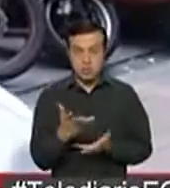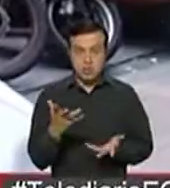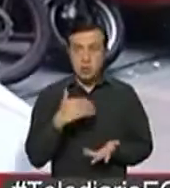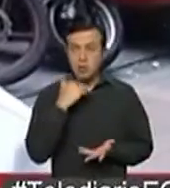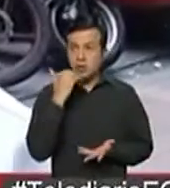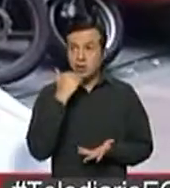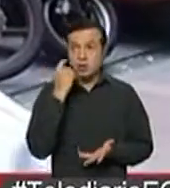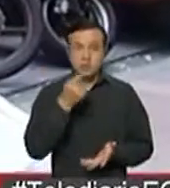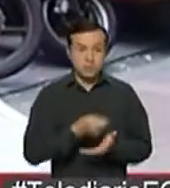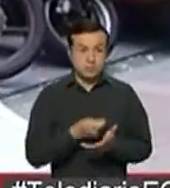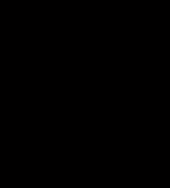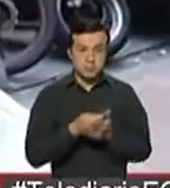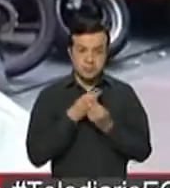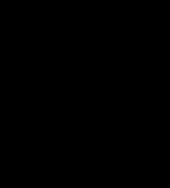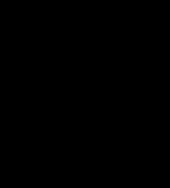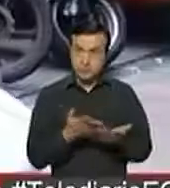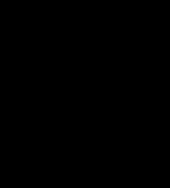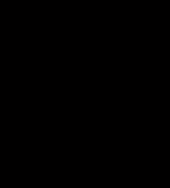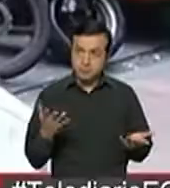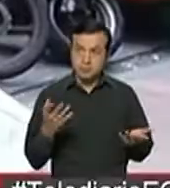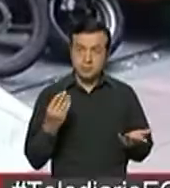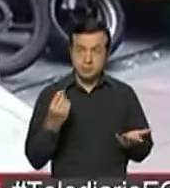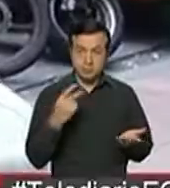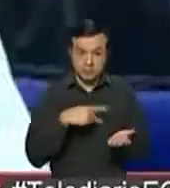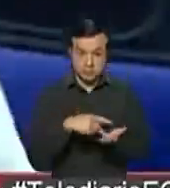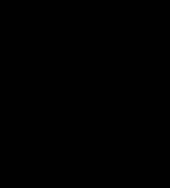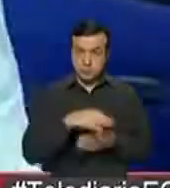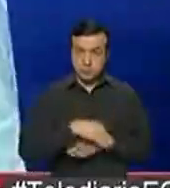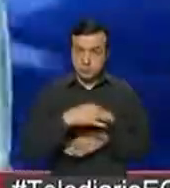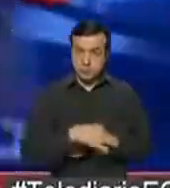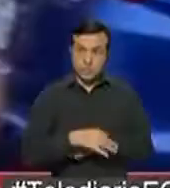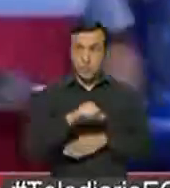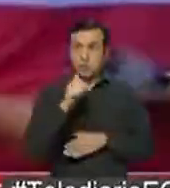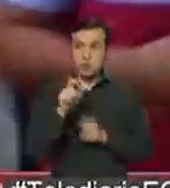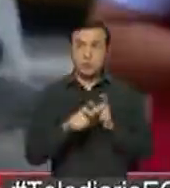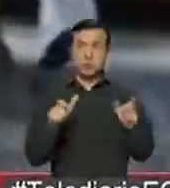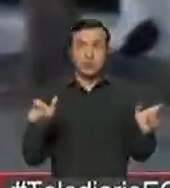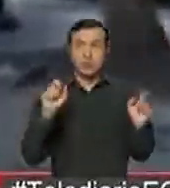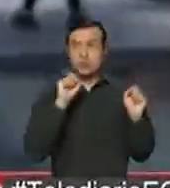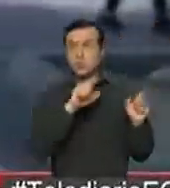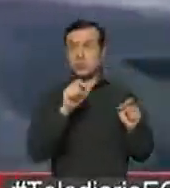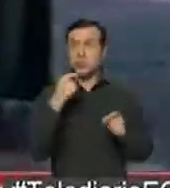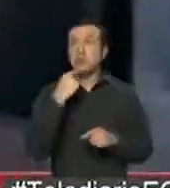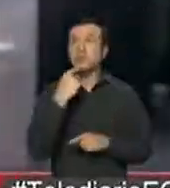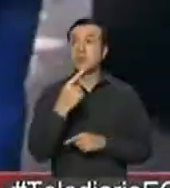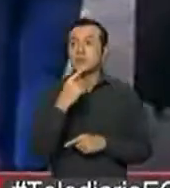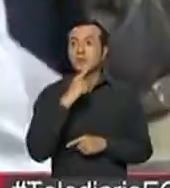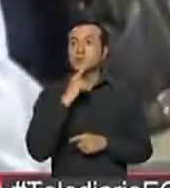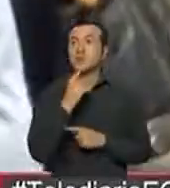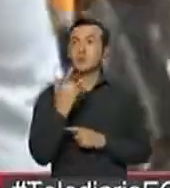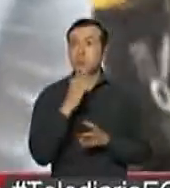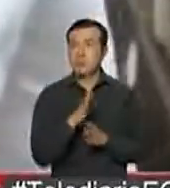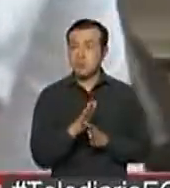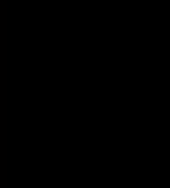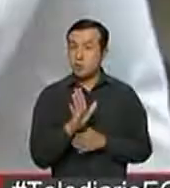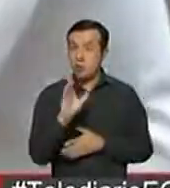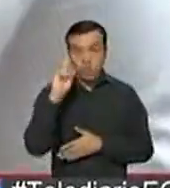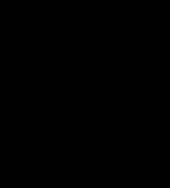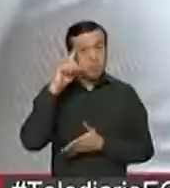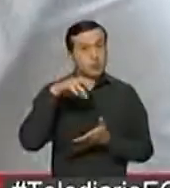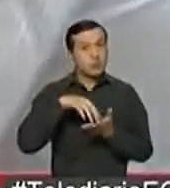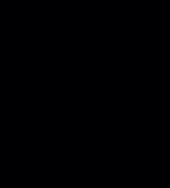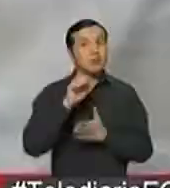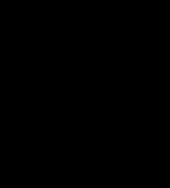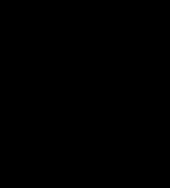un comprador para poder efectuar ese dinero. Otros ciudadanos consultados coinciden en destacar la intención del gobierno